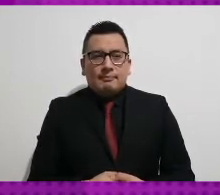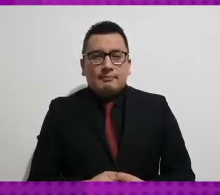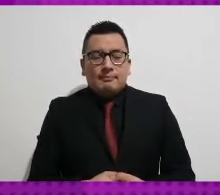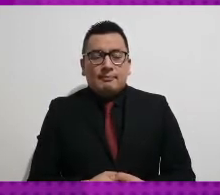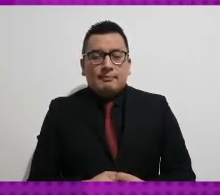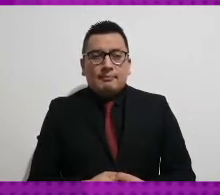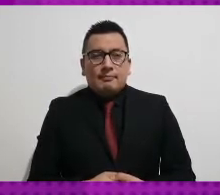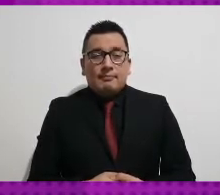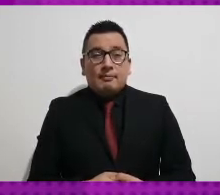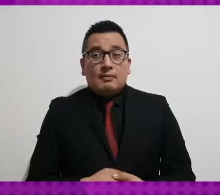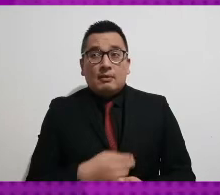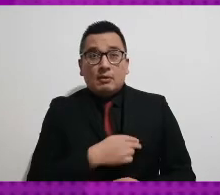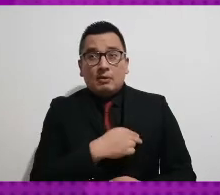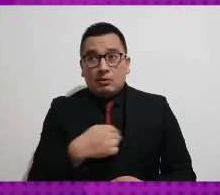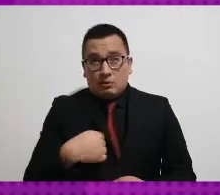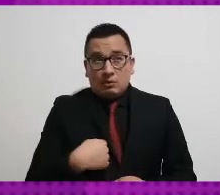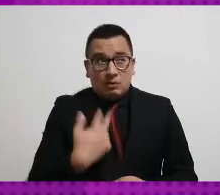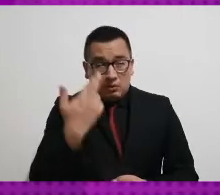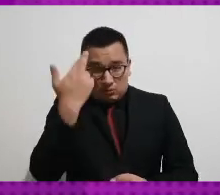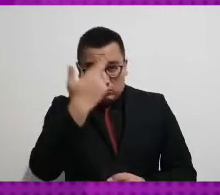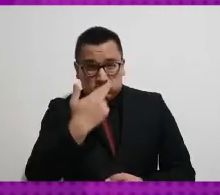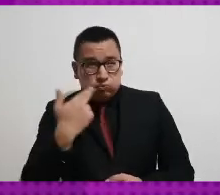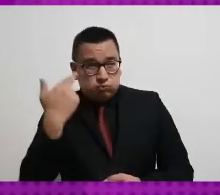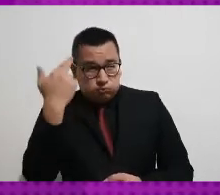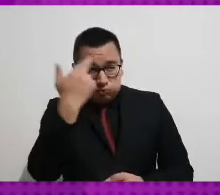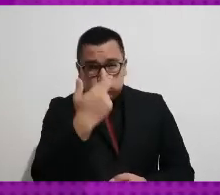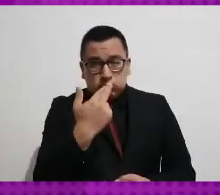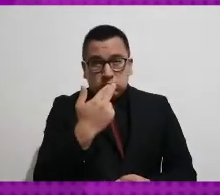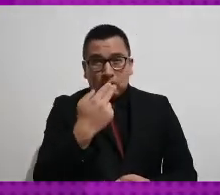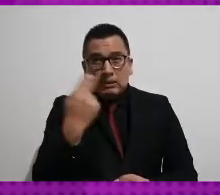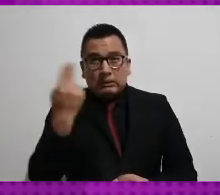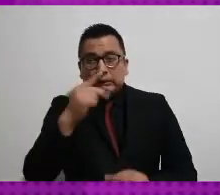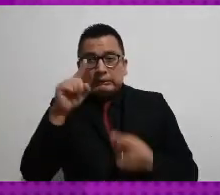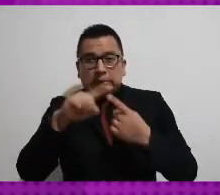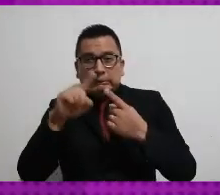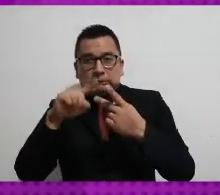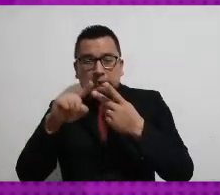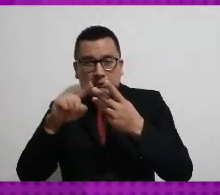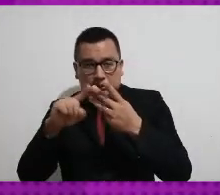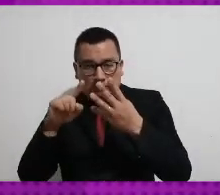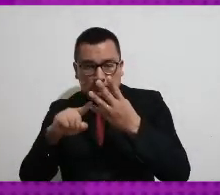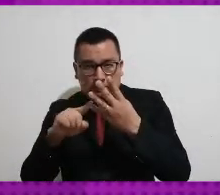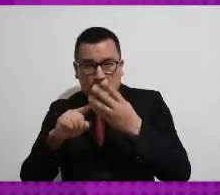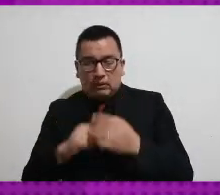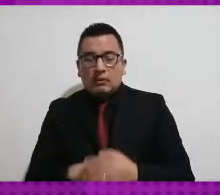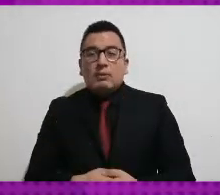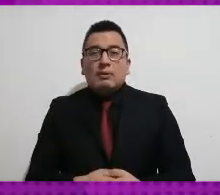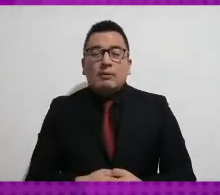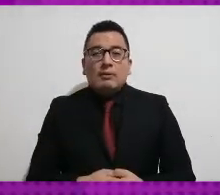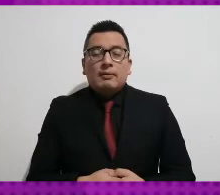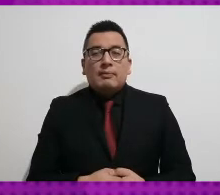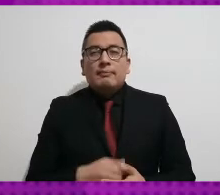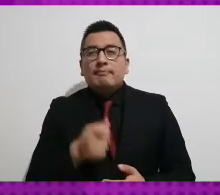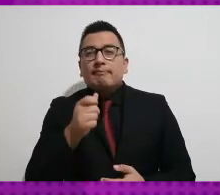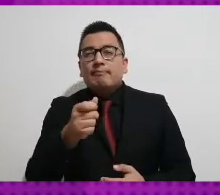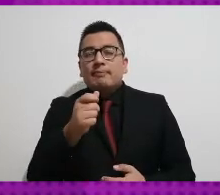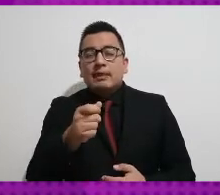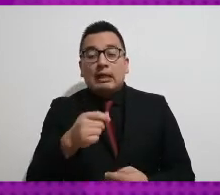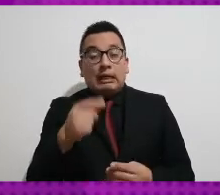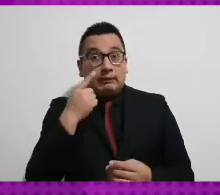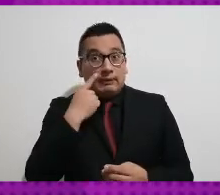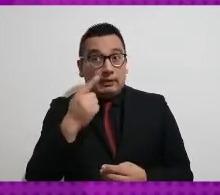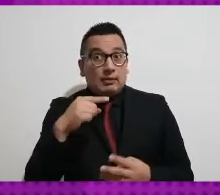tiene 4 elementos fundamentales para llevarse a cabo. Son 4 elementos que